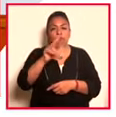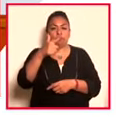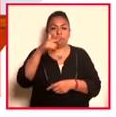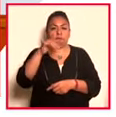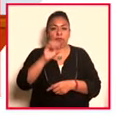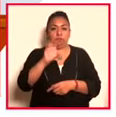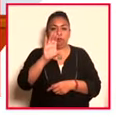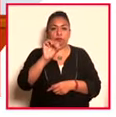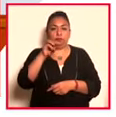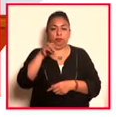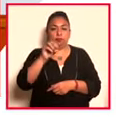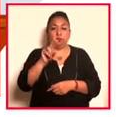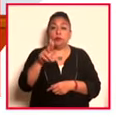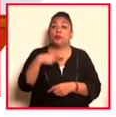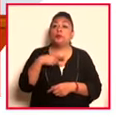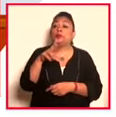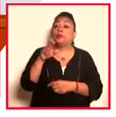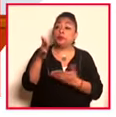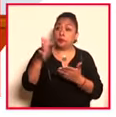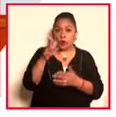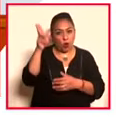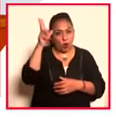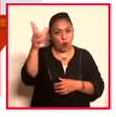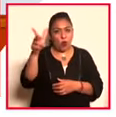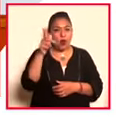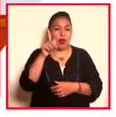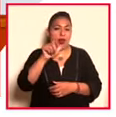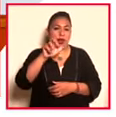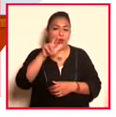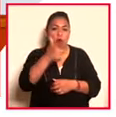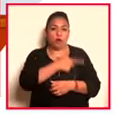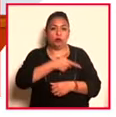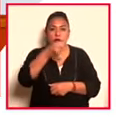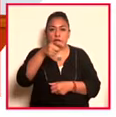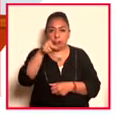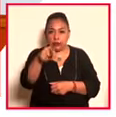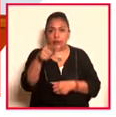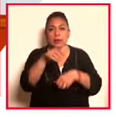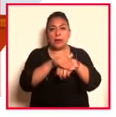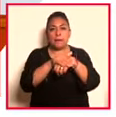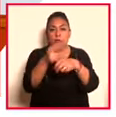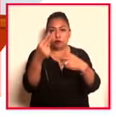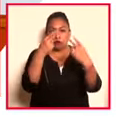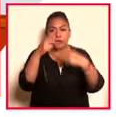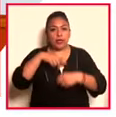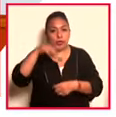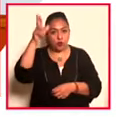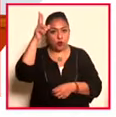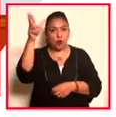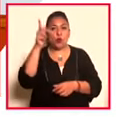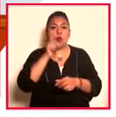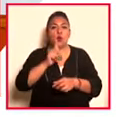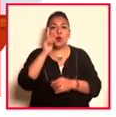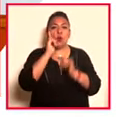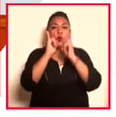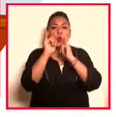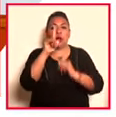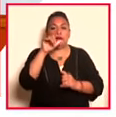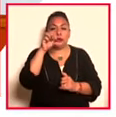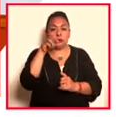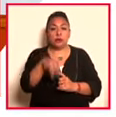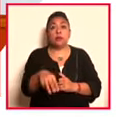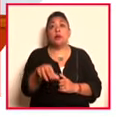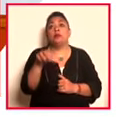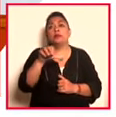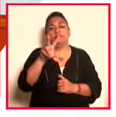Rafa. Mi querida Laura, qué gusto saludarte a ti y a los amigos del auditorio. Hola, Laura Regis, en la traducción de lenguas de seña mexicana, y es, como